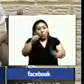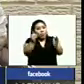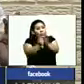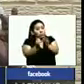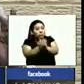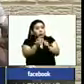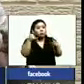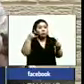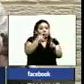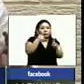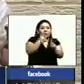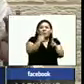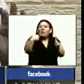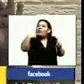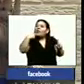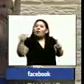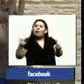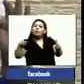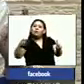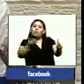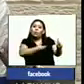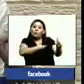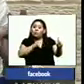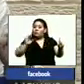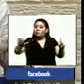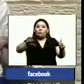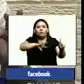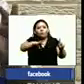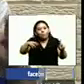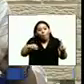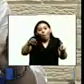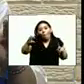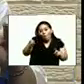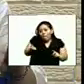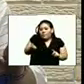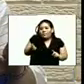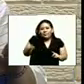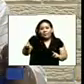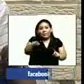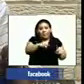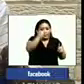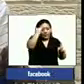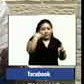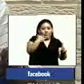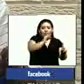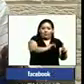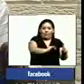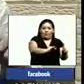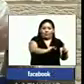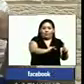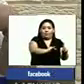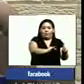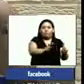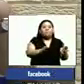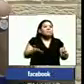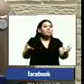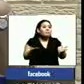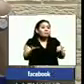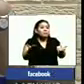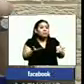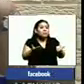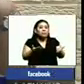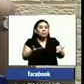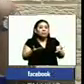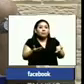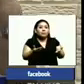han sido perpetrados por familiares o gente cercana a la niña. Entonces lo que debería de